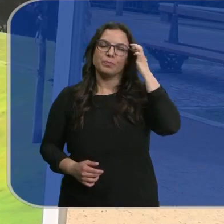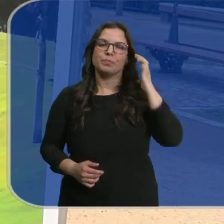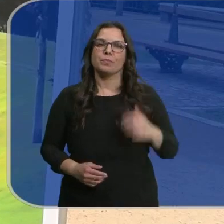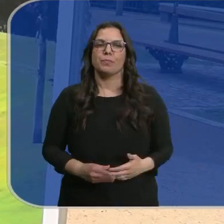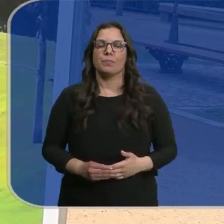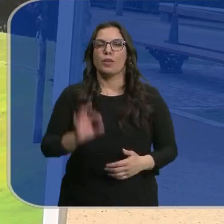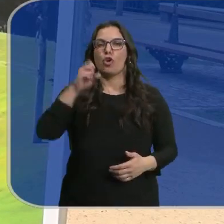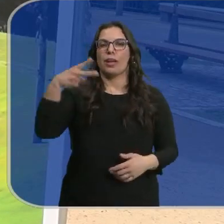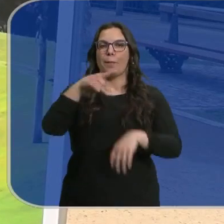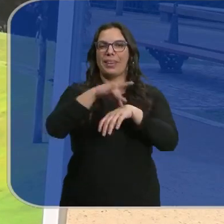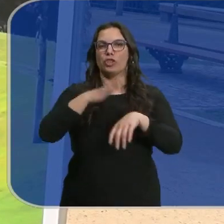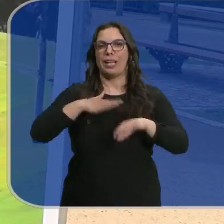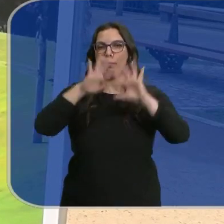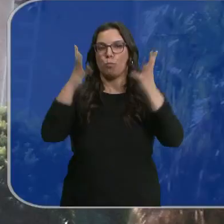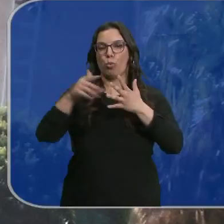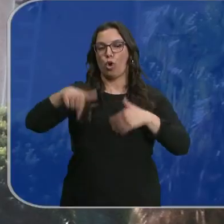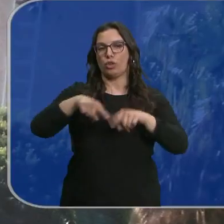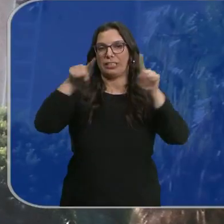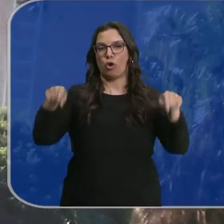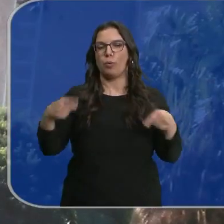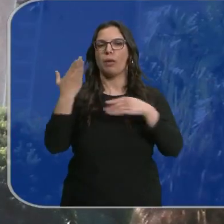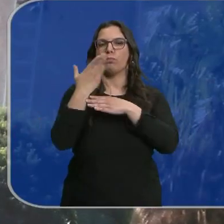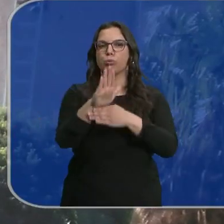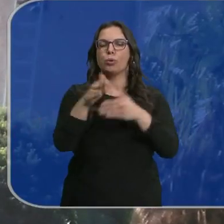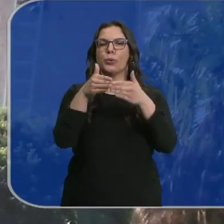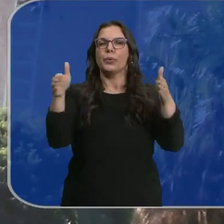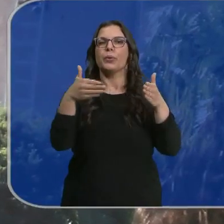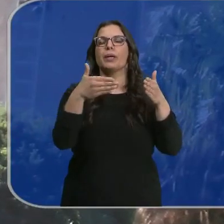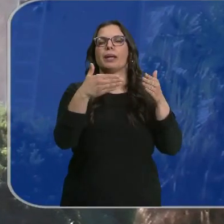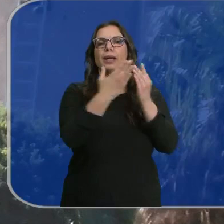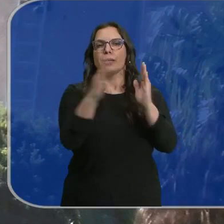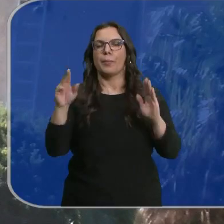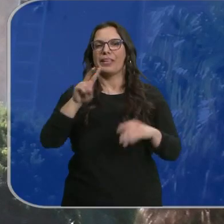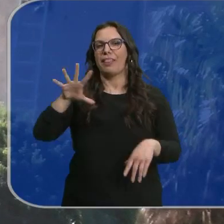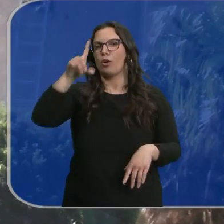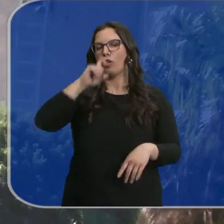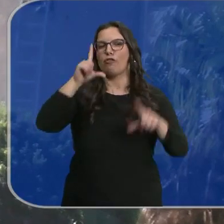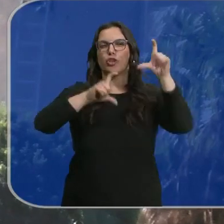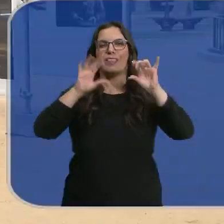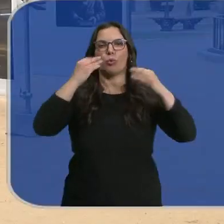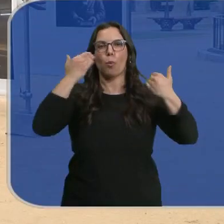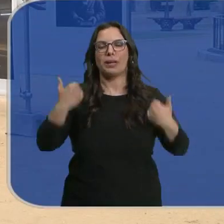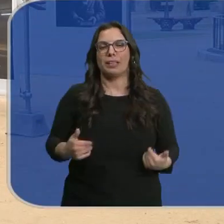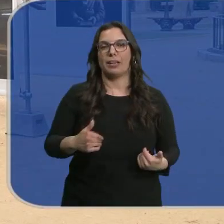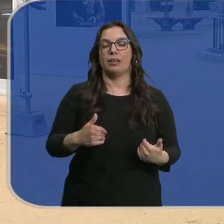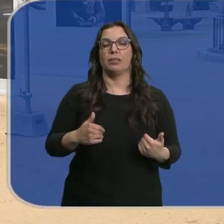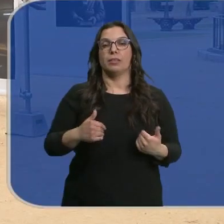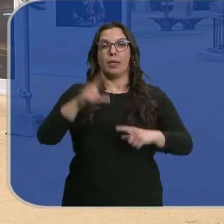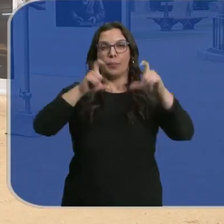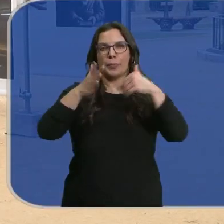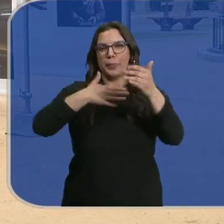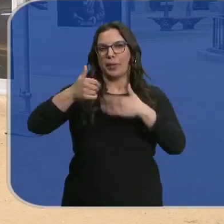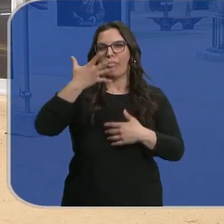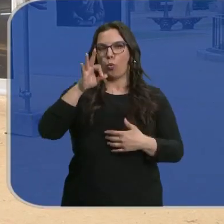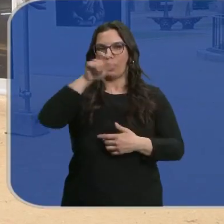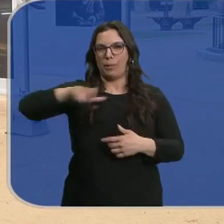La ONG Médicos del Mundo ha inaugurado hoy en Segovia la exposición 25 años de fotografía humanitaria. 95 imágenes tomadas por 50